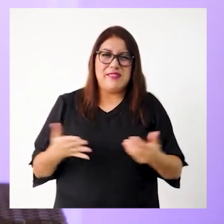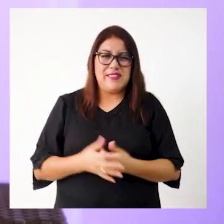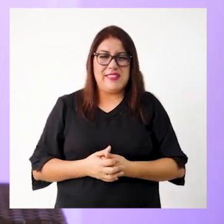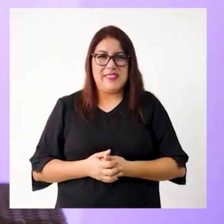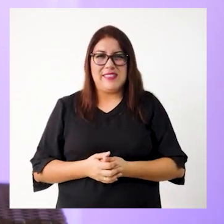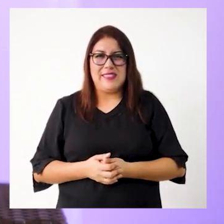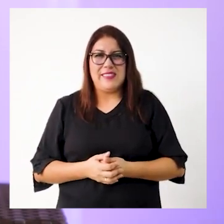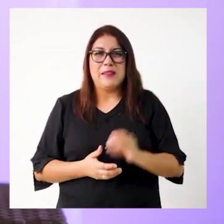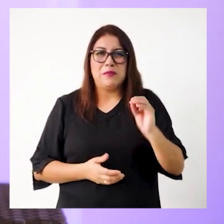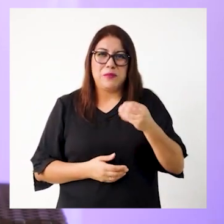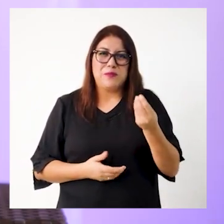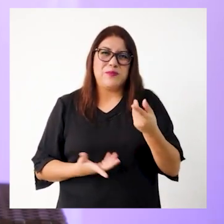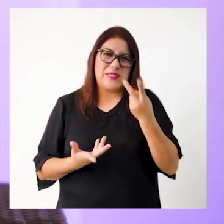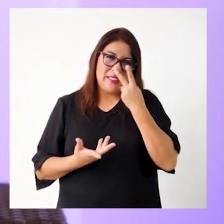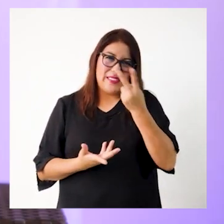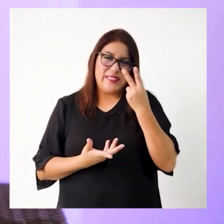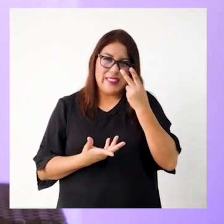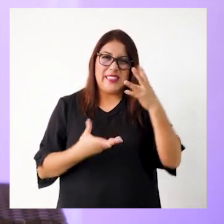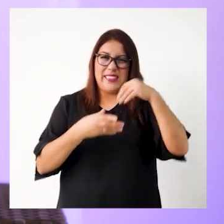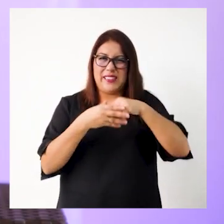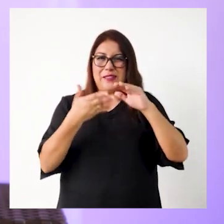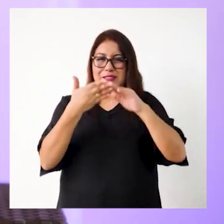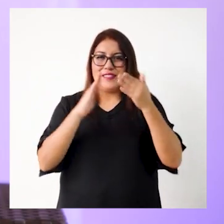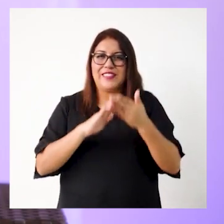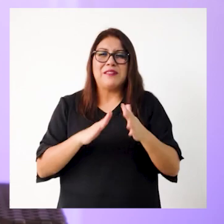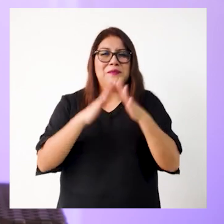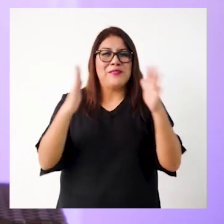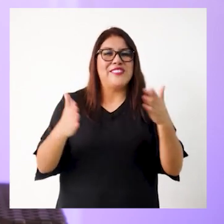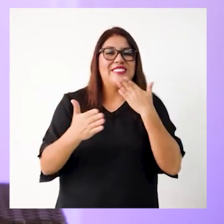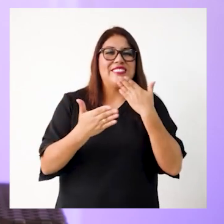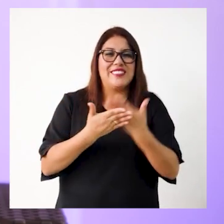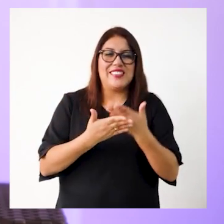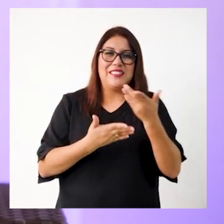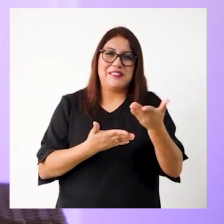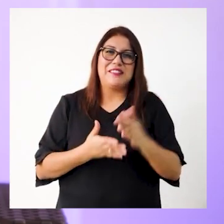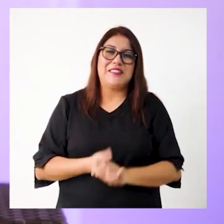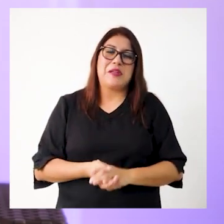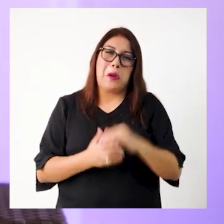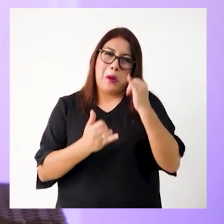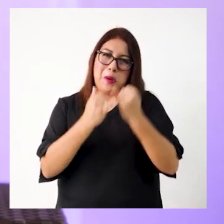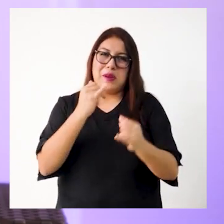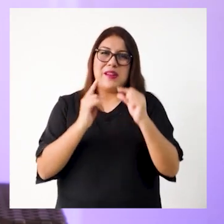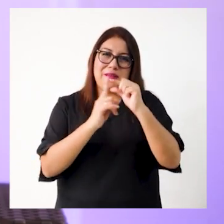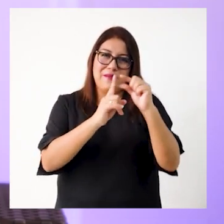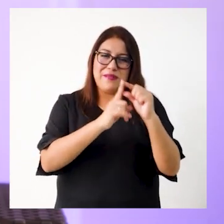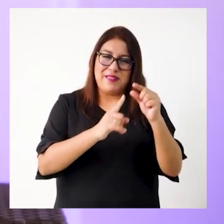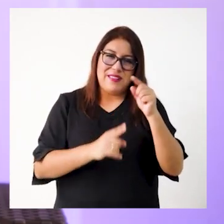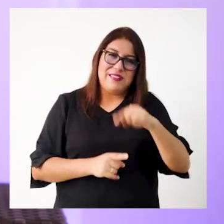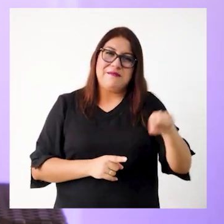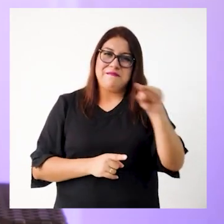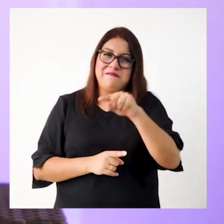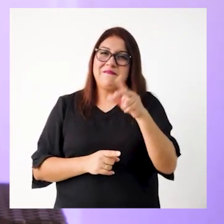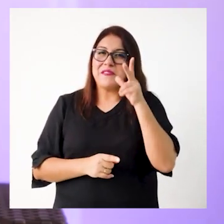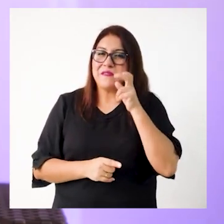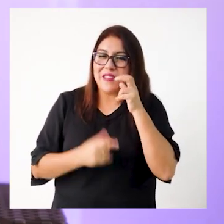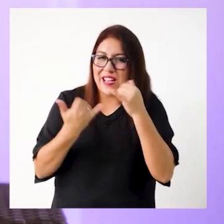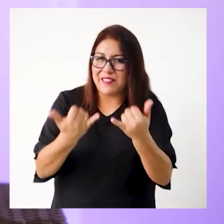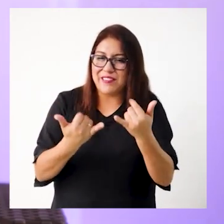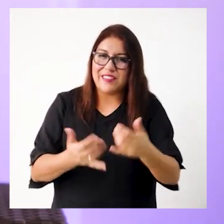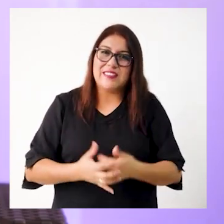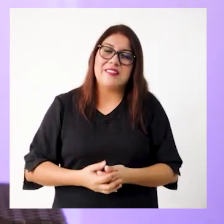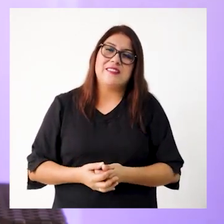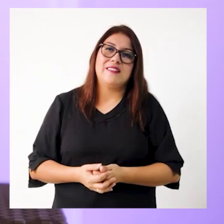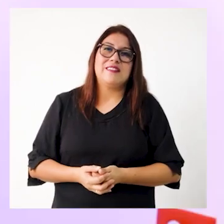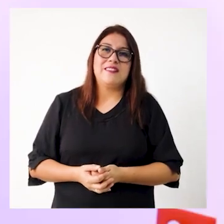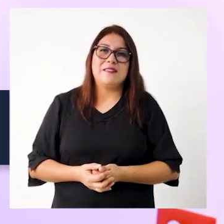cosas, el status quo de nuestra sociedad. Muchísimas gracias y te dejo para que te despidas de nuestro público que te esté